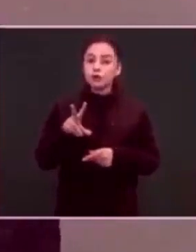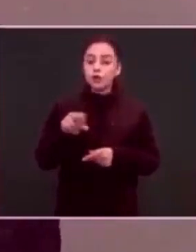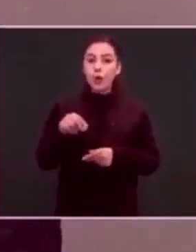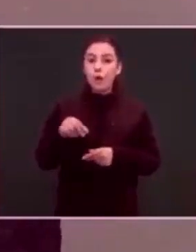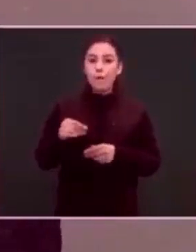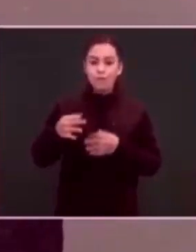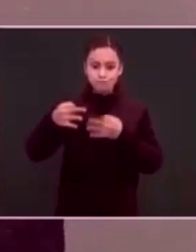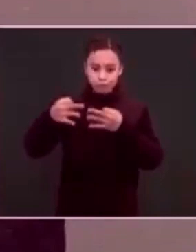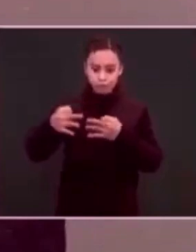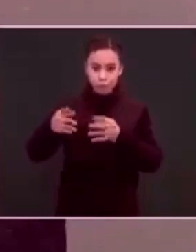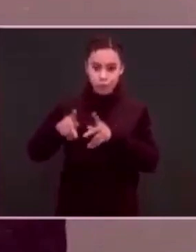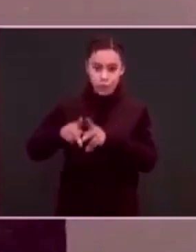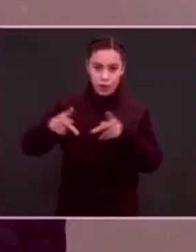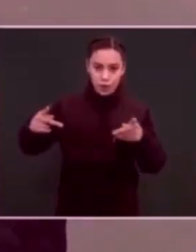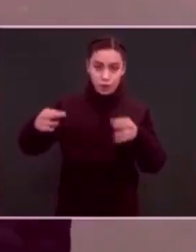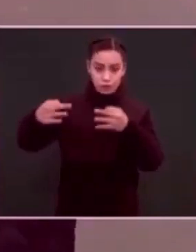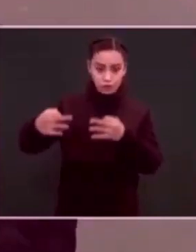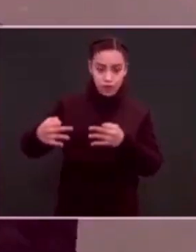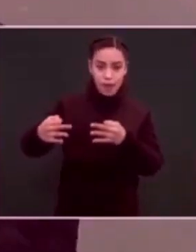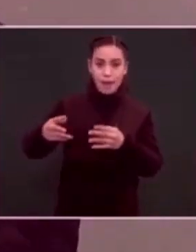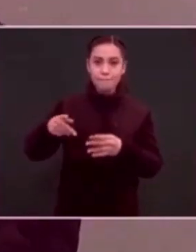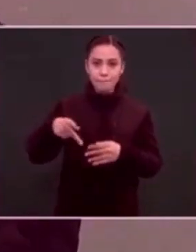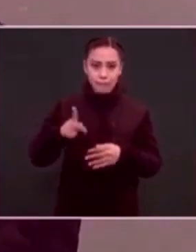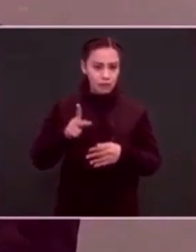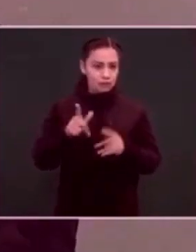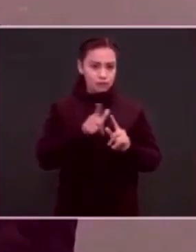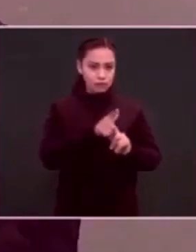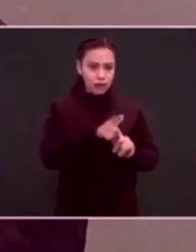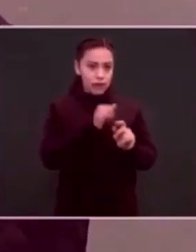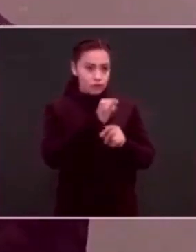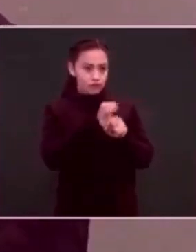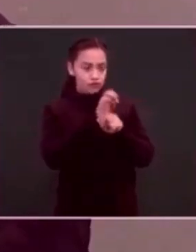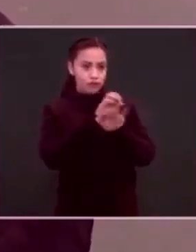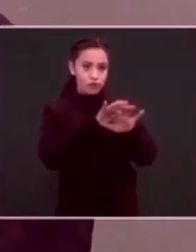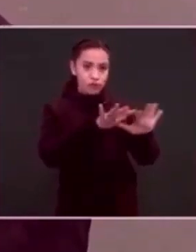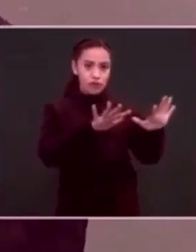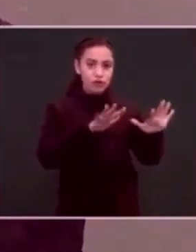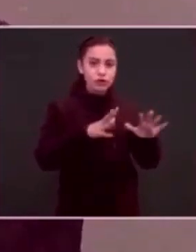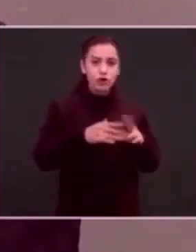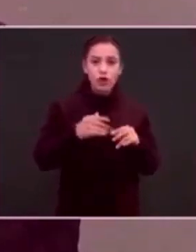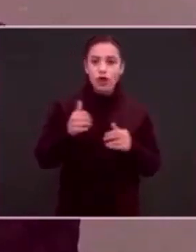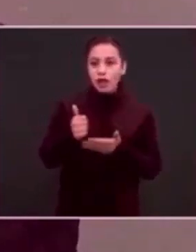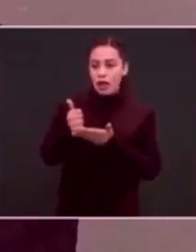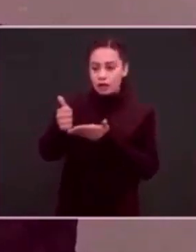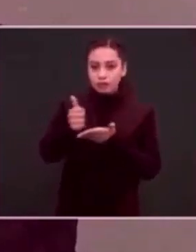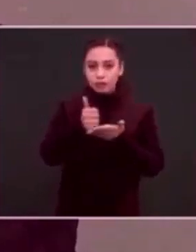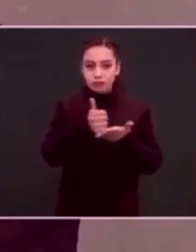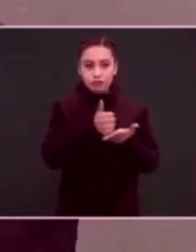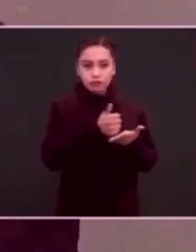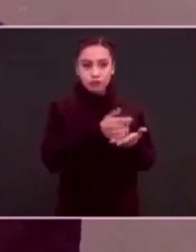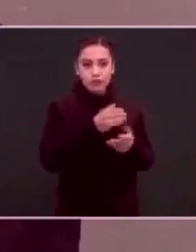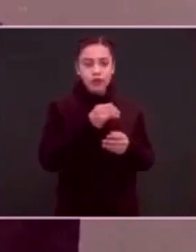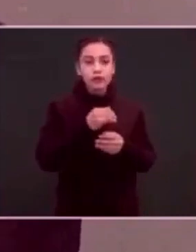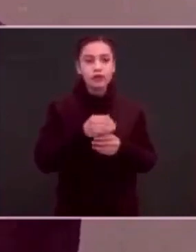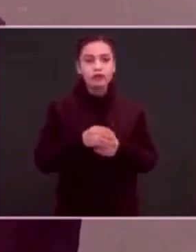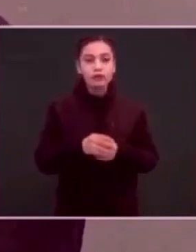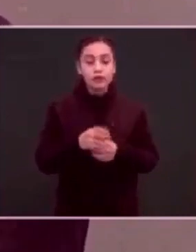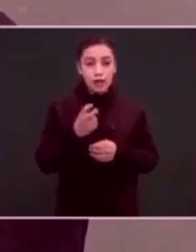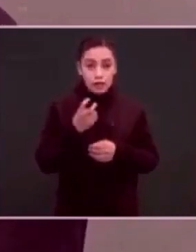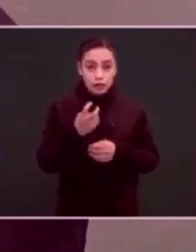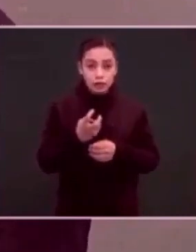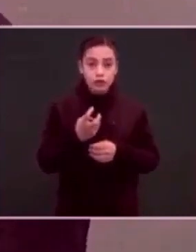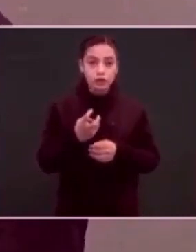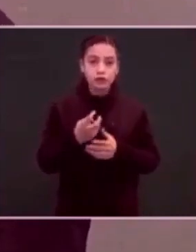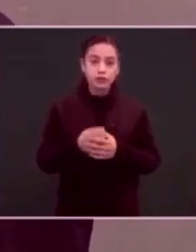actuando informando y orientando concientizando por eso te digo que